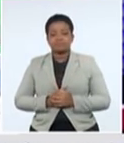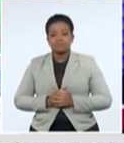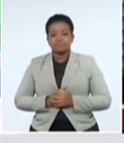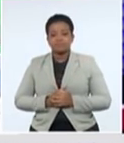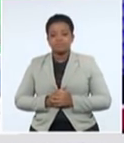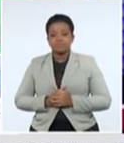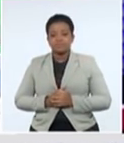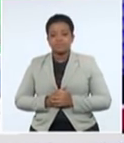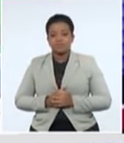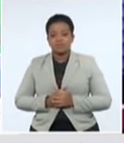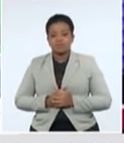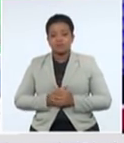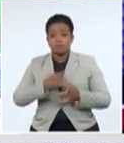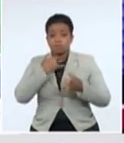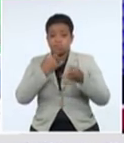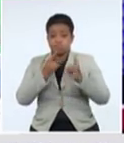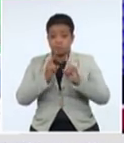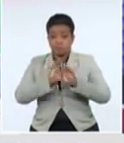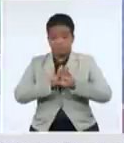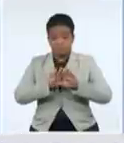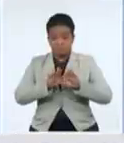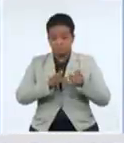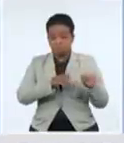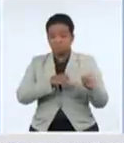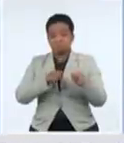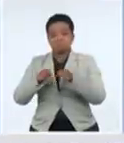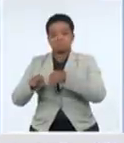forma, Cuba amanece con